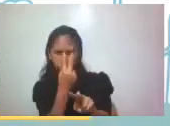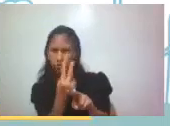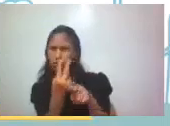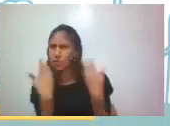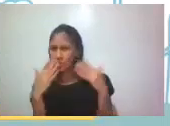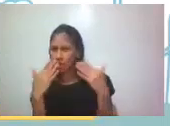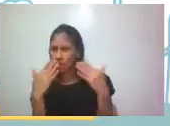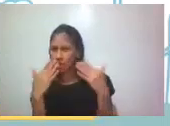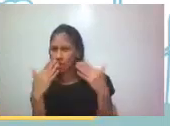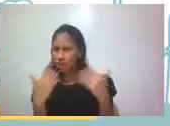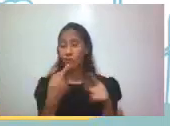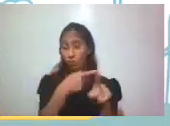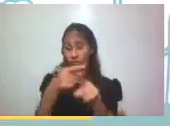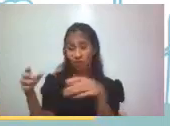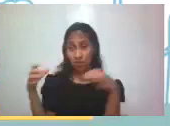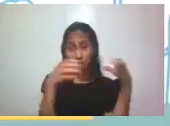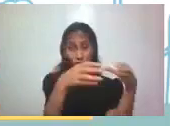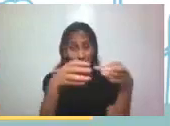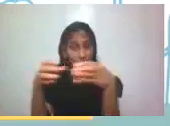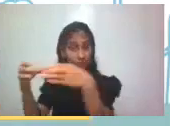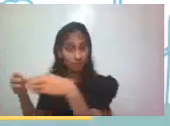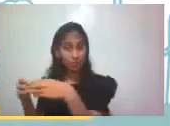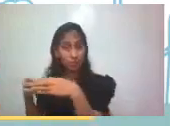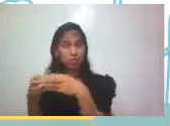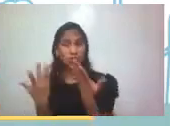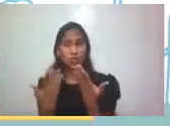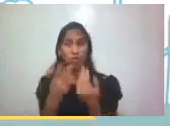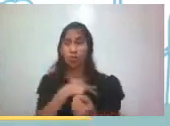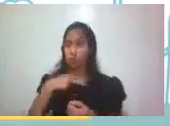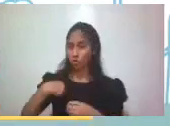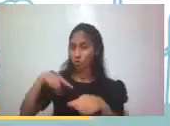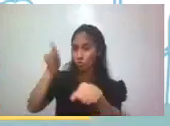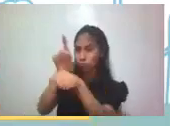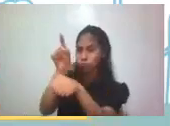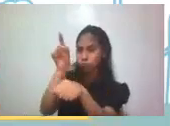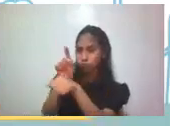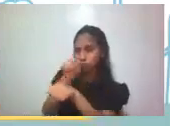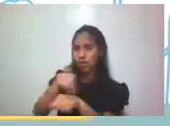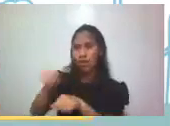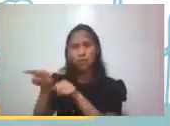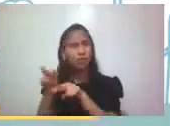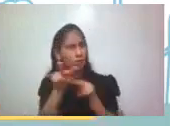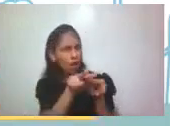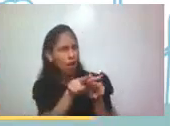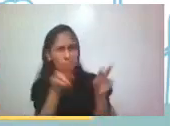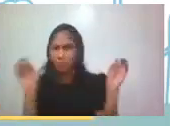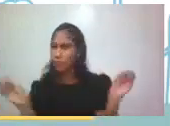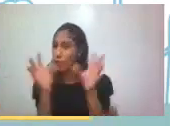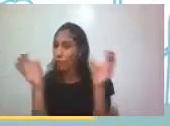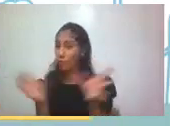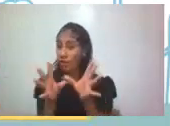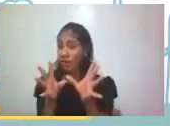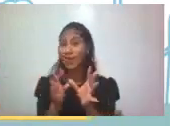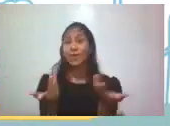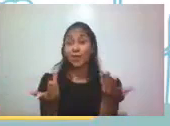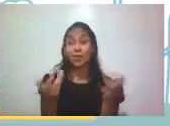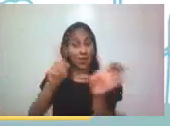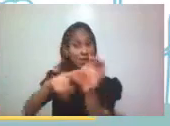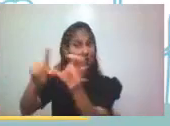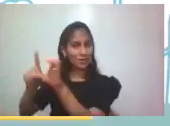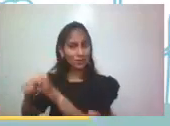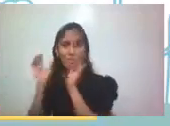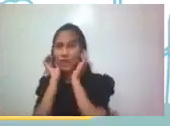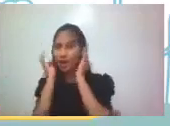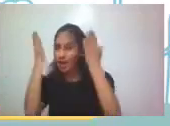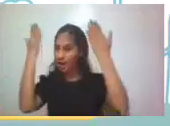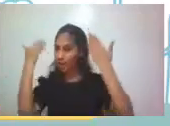las organizaciones, continuar el fortalecimiento y la promoción de la participación ciudadana de la mujer indígena originaria.